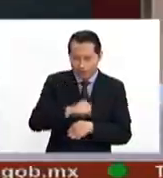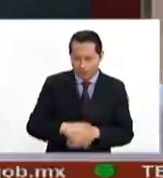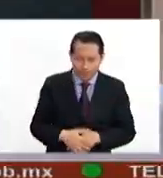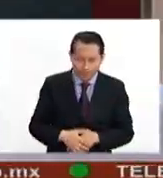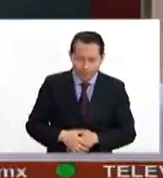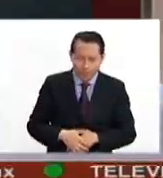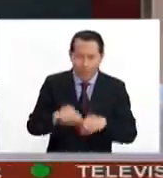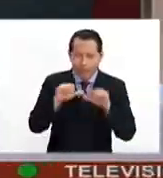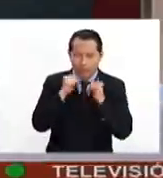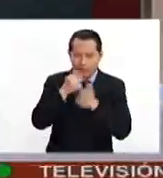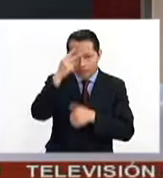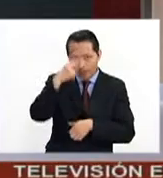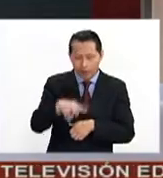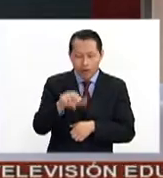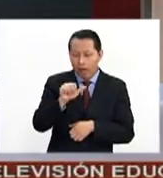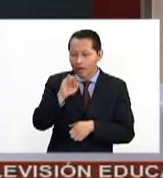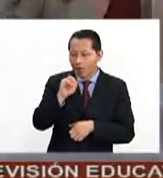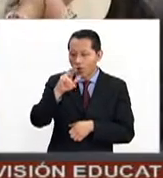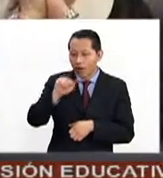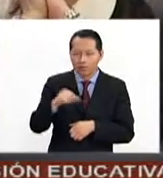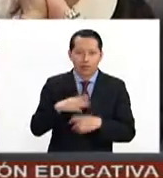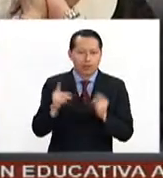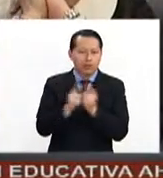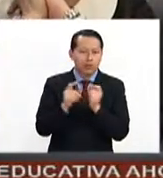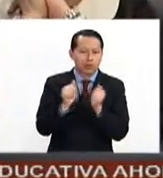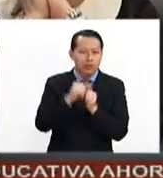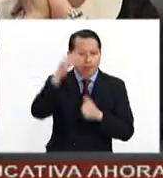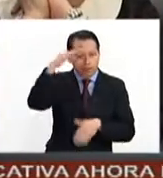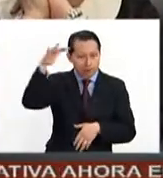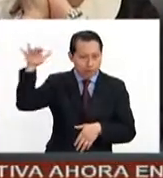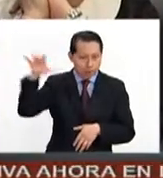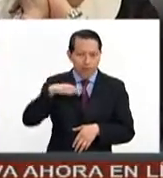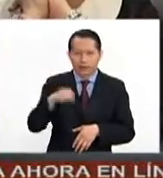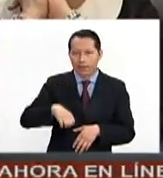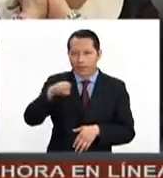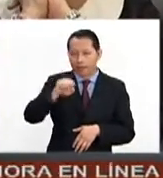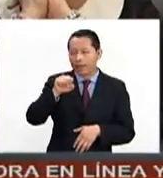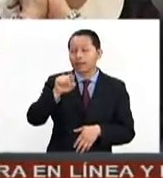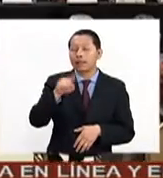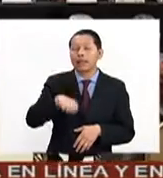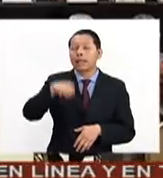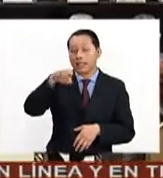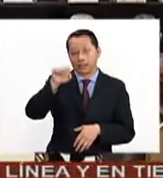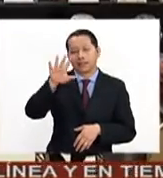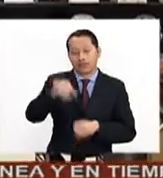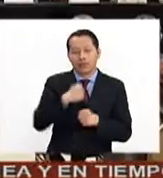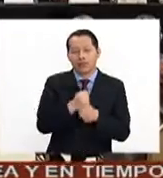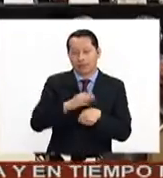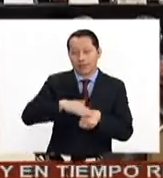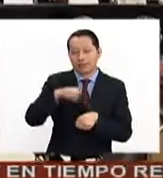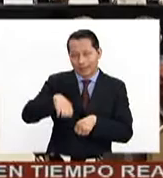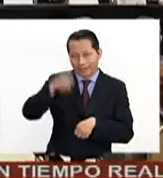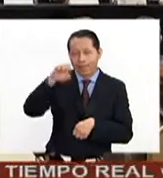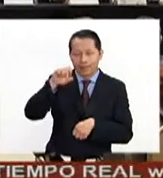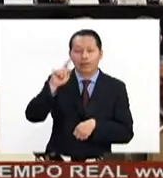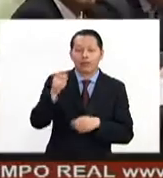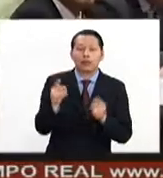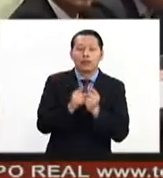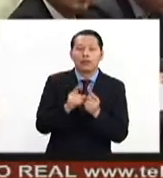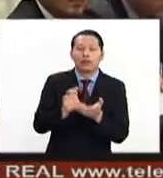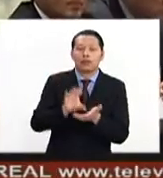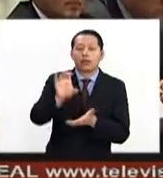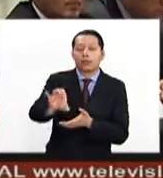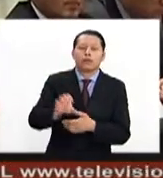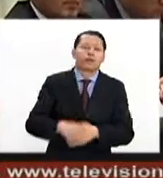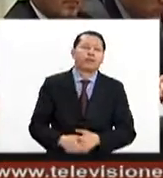La Asociación Mexicana de Afores realizó un encuentro con adultos mayores de 65 años para entregarles los recursos de su cuenta de